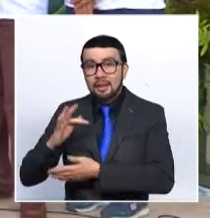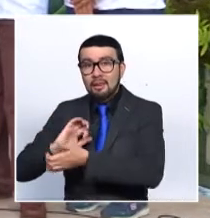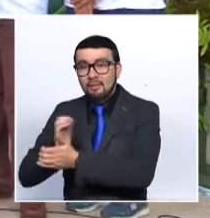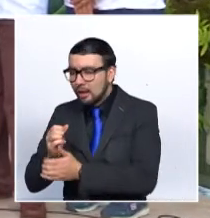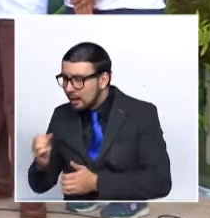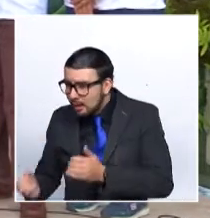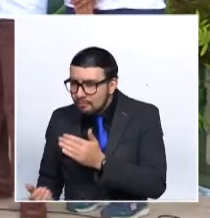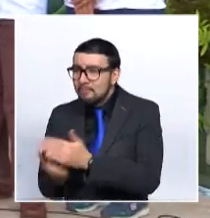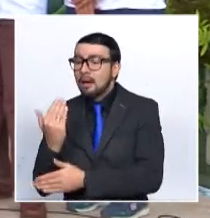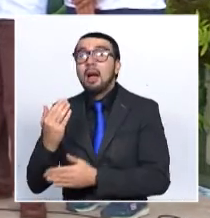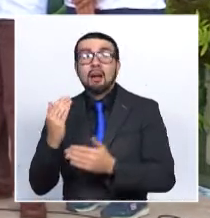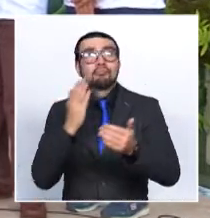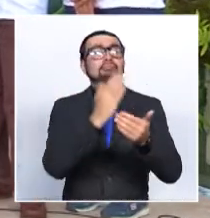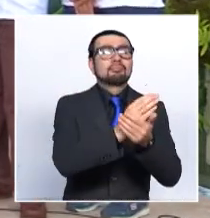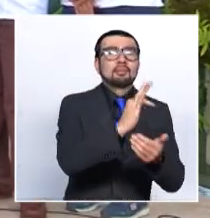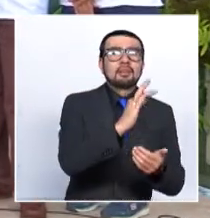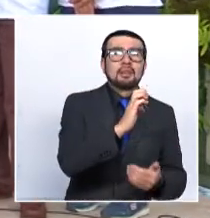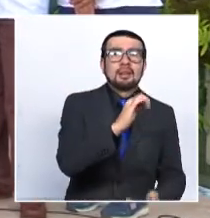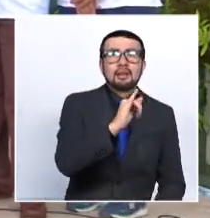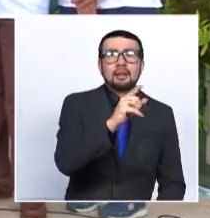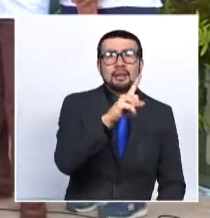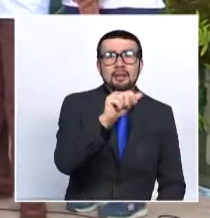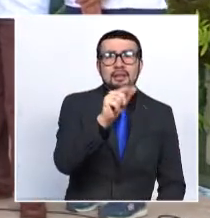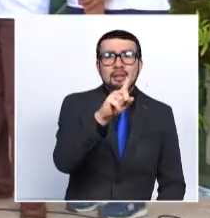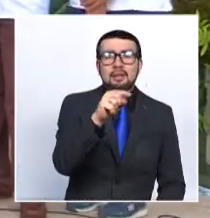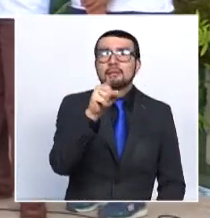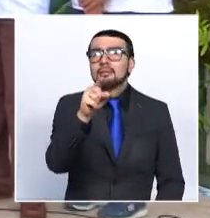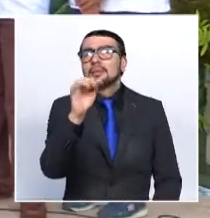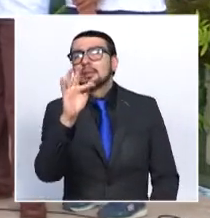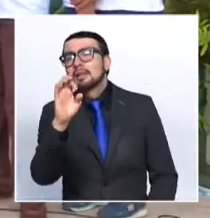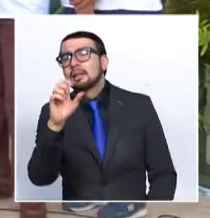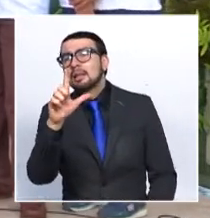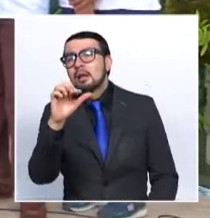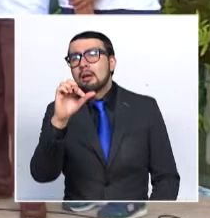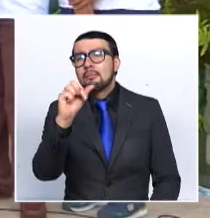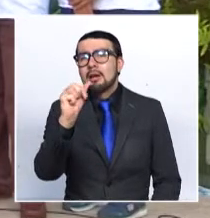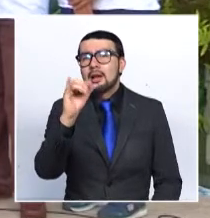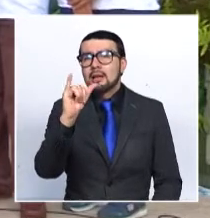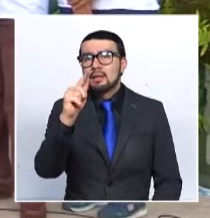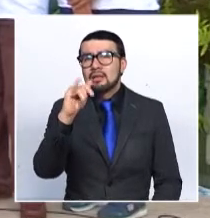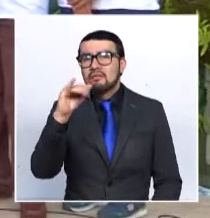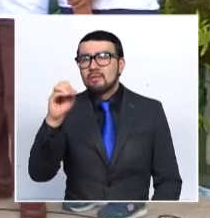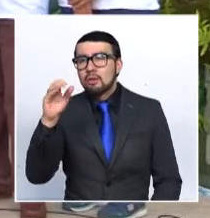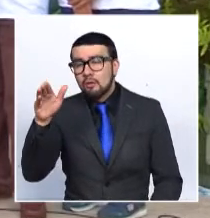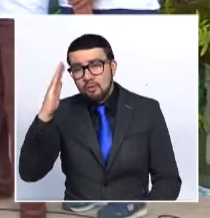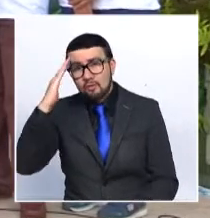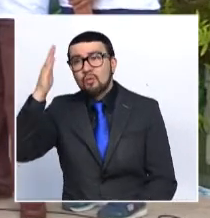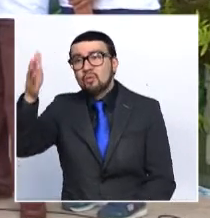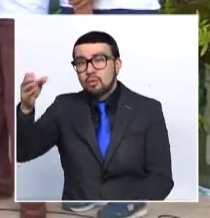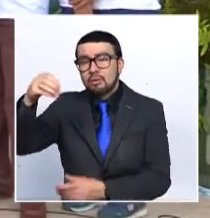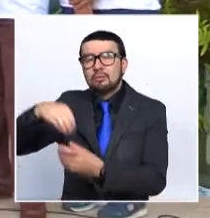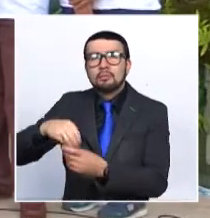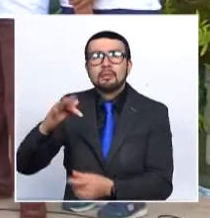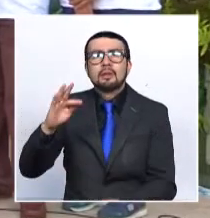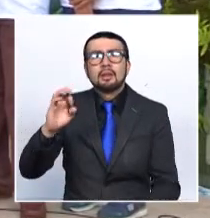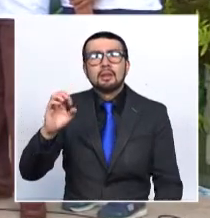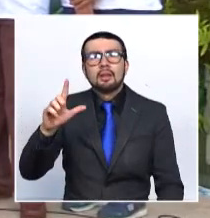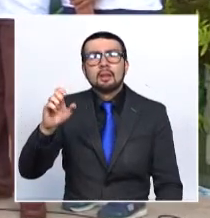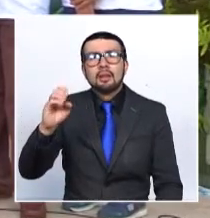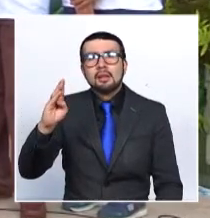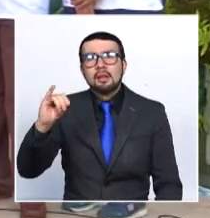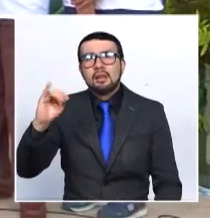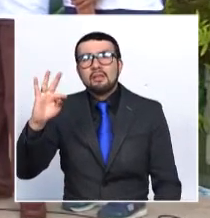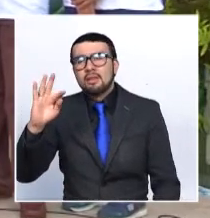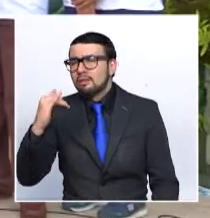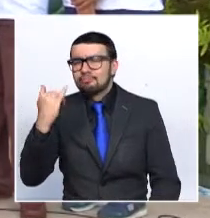y ahora estamos en Teleislas, Telepacíficos, NTV, Cable Max, próximamente en Televid, y poder llegar